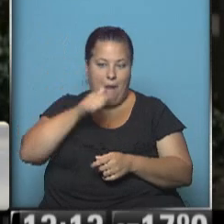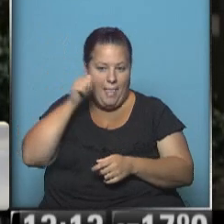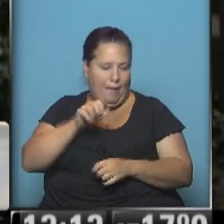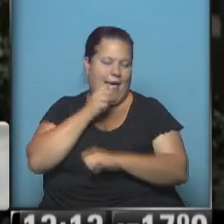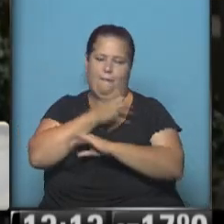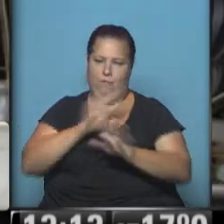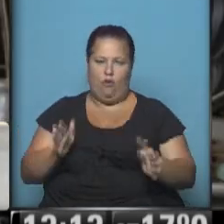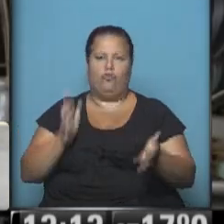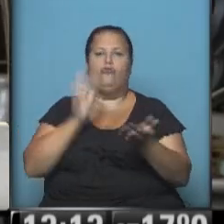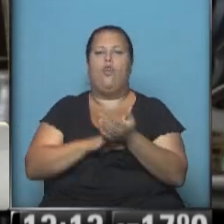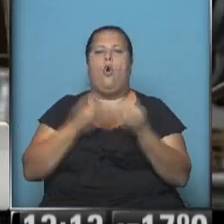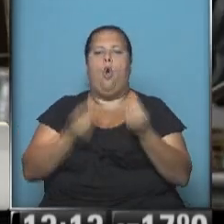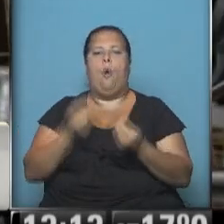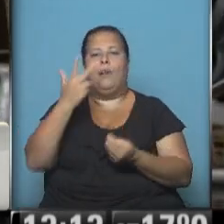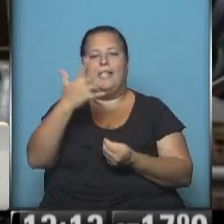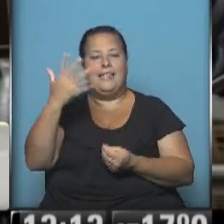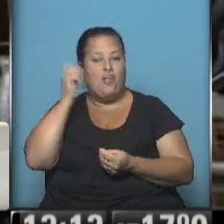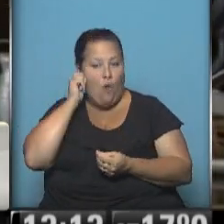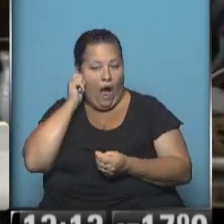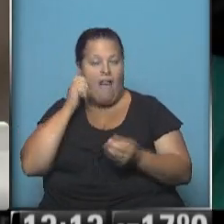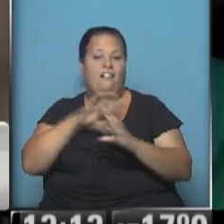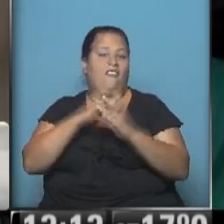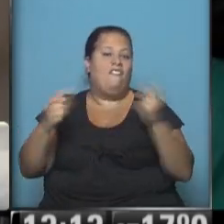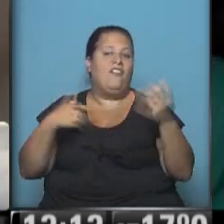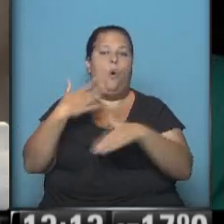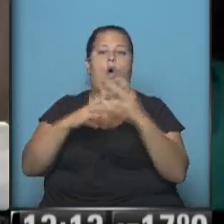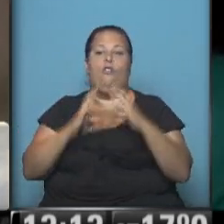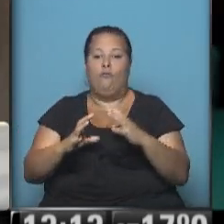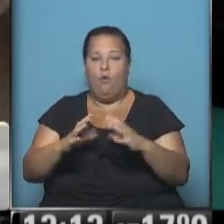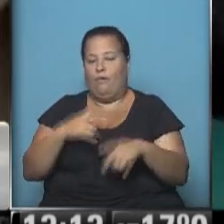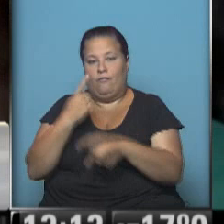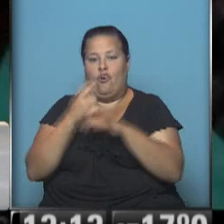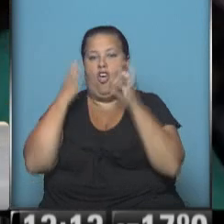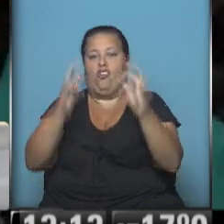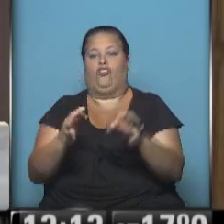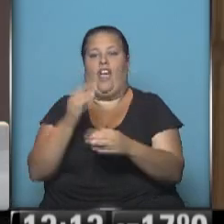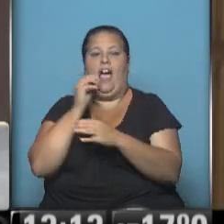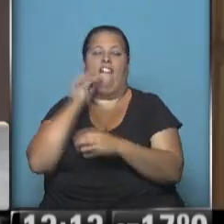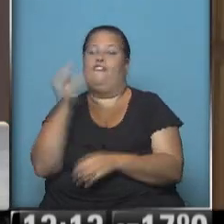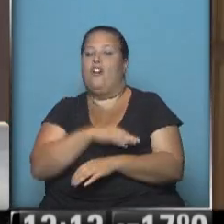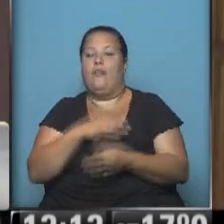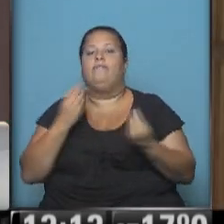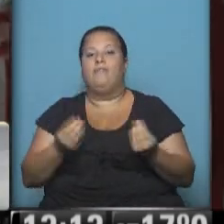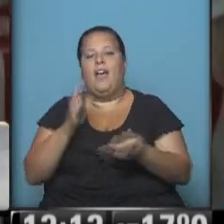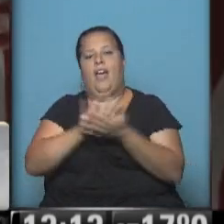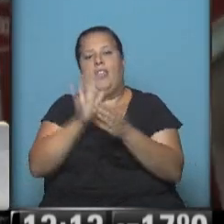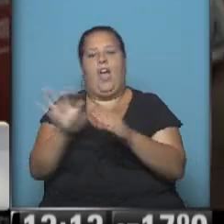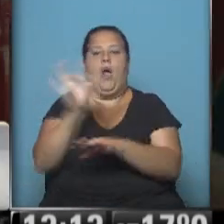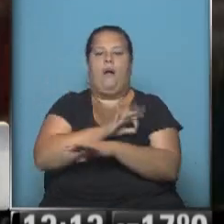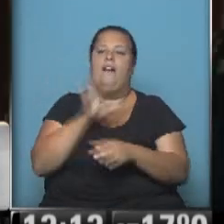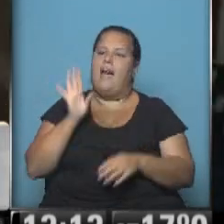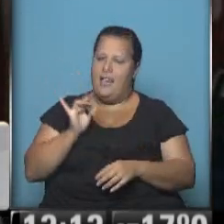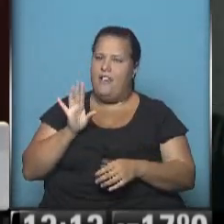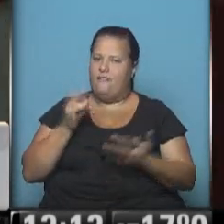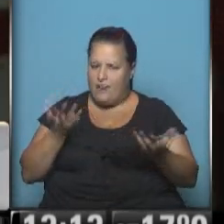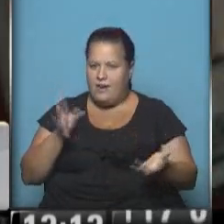es fantástica, sobre cómo a los 35 años, mientras se acaba la carrera de un futbolista que no pudo llegar a ser una estrella, bueno, hay que empezar de nuevo. Y cuesta,